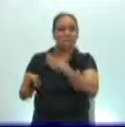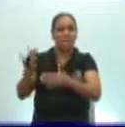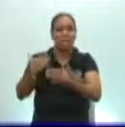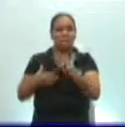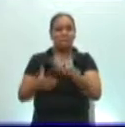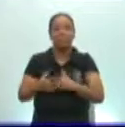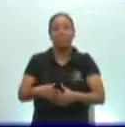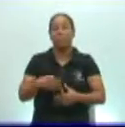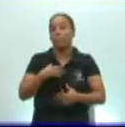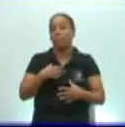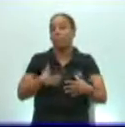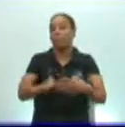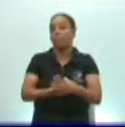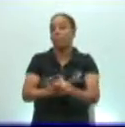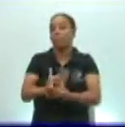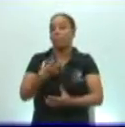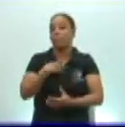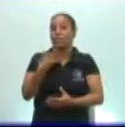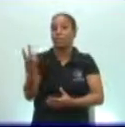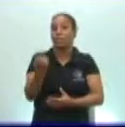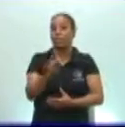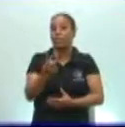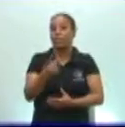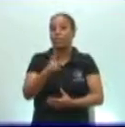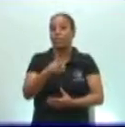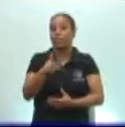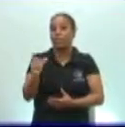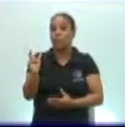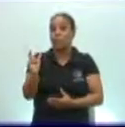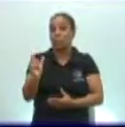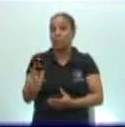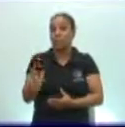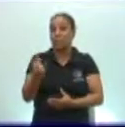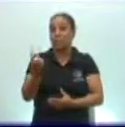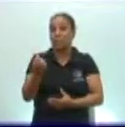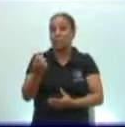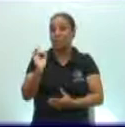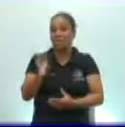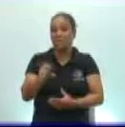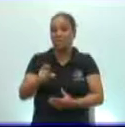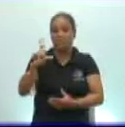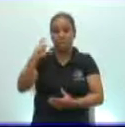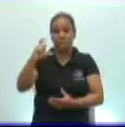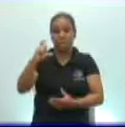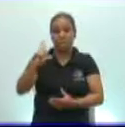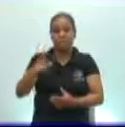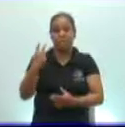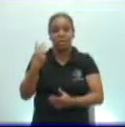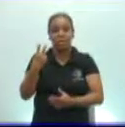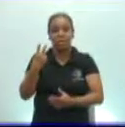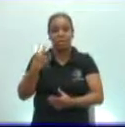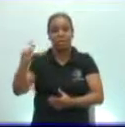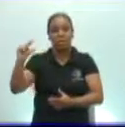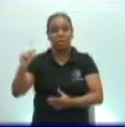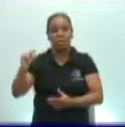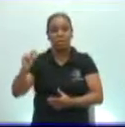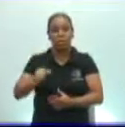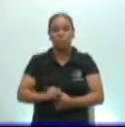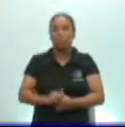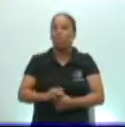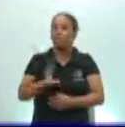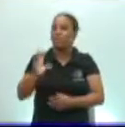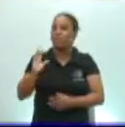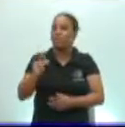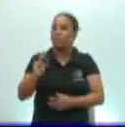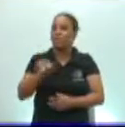elementos químicos que tienen 2 letras, la primera siempre es mayúscula y la segunda minúscula. Y me están diciendo